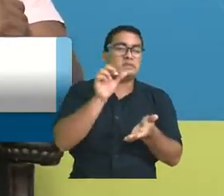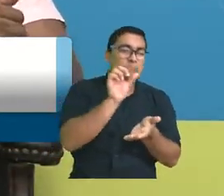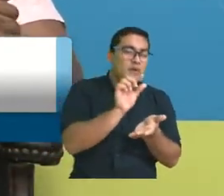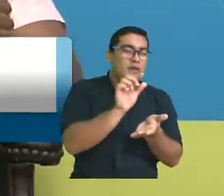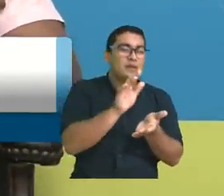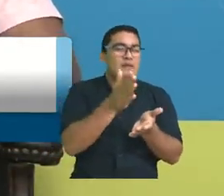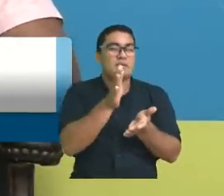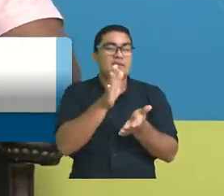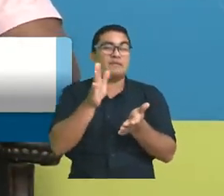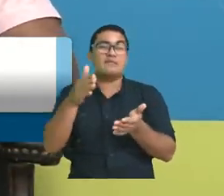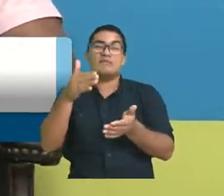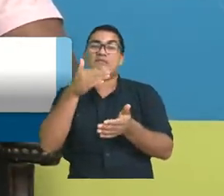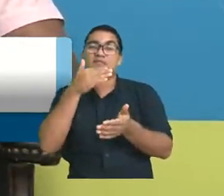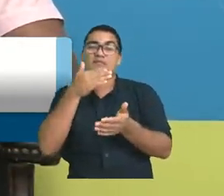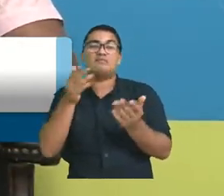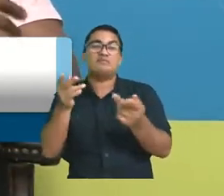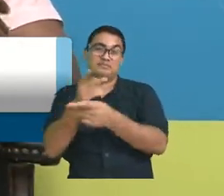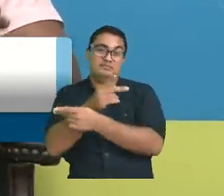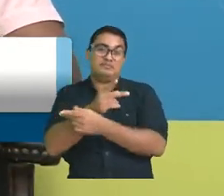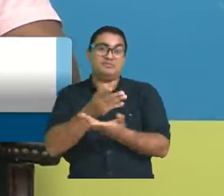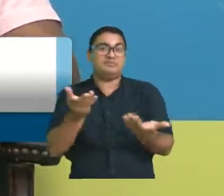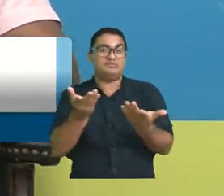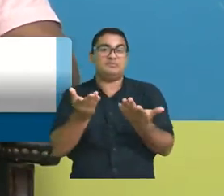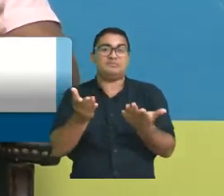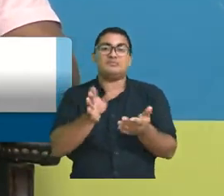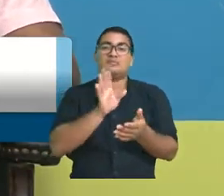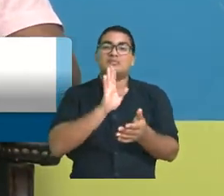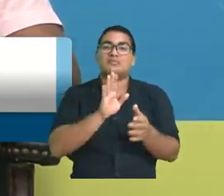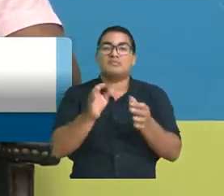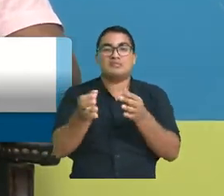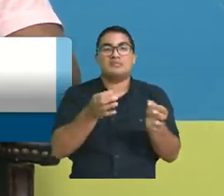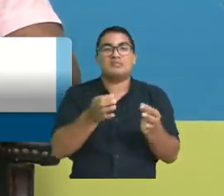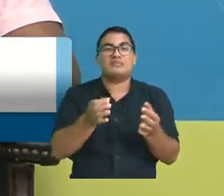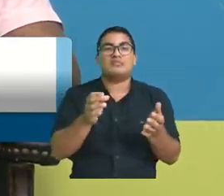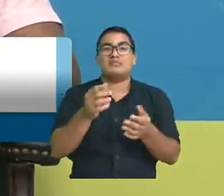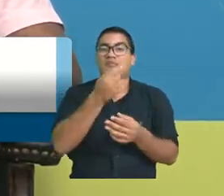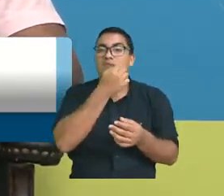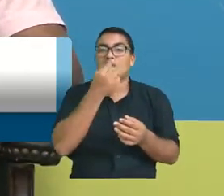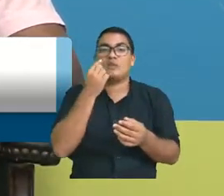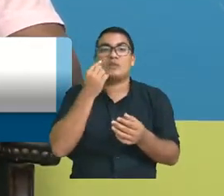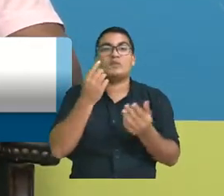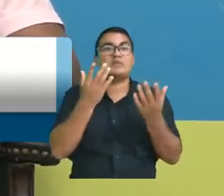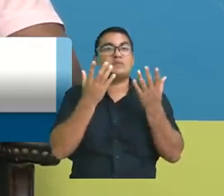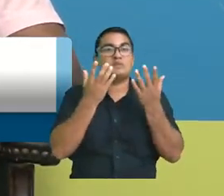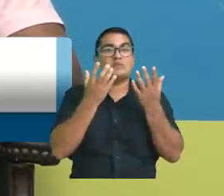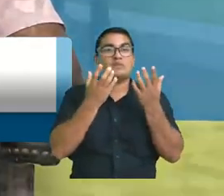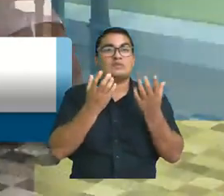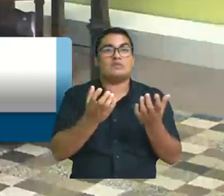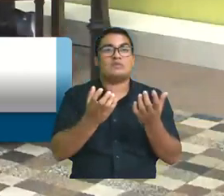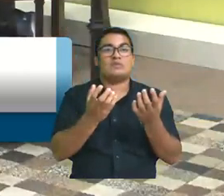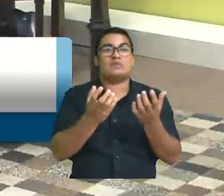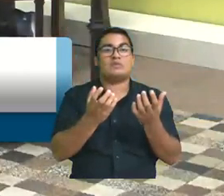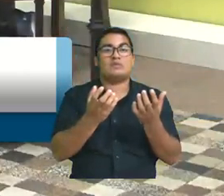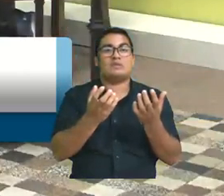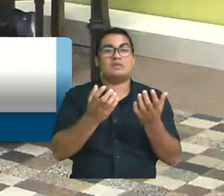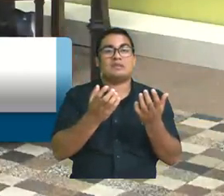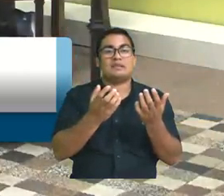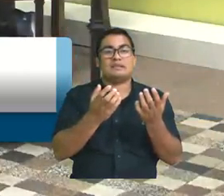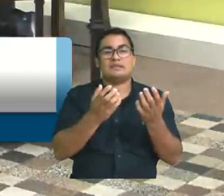intermedio y padecimiento grave. ¿Cuándo estamos hablándome de un síndrome de ojo seco